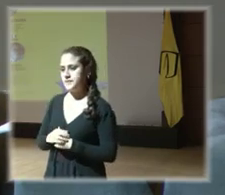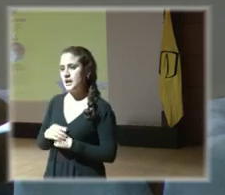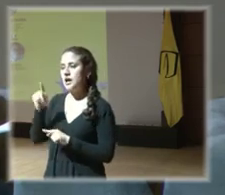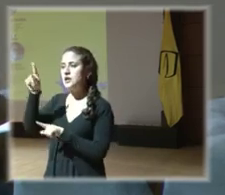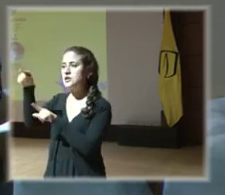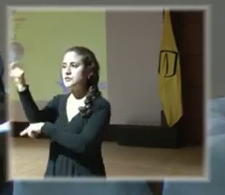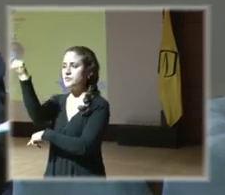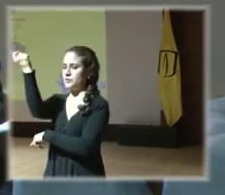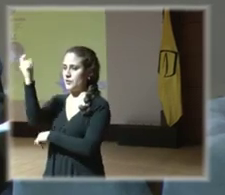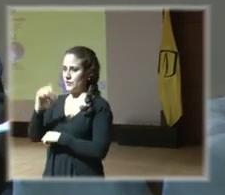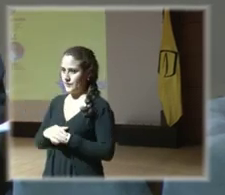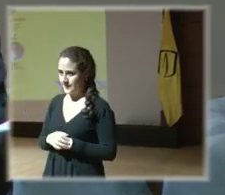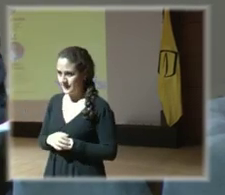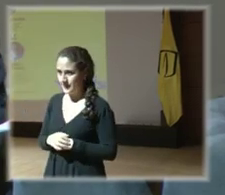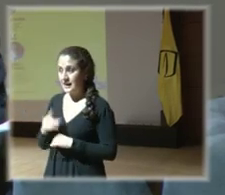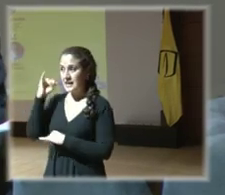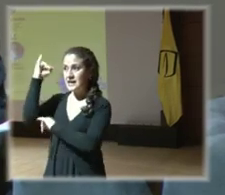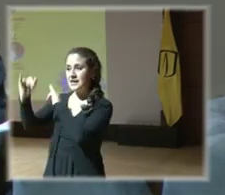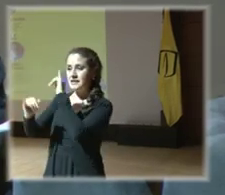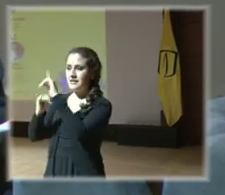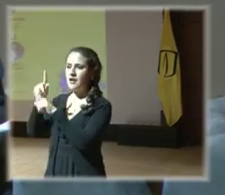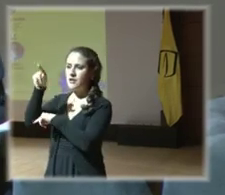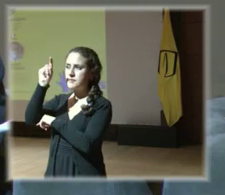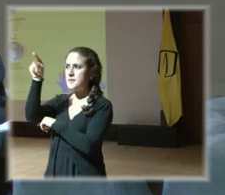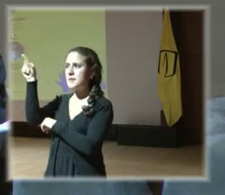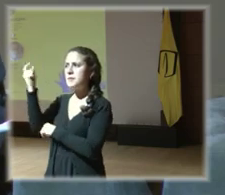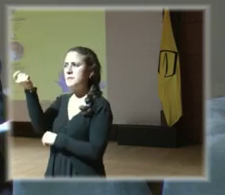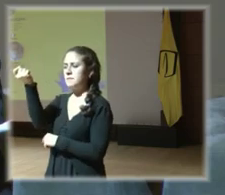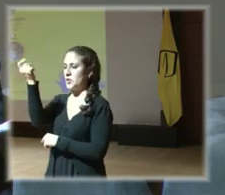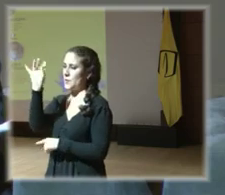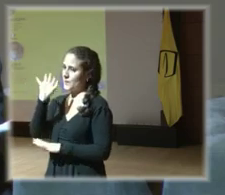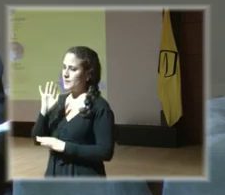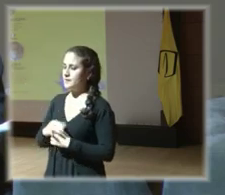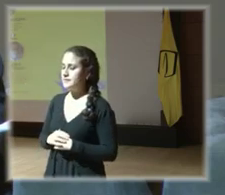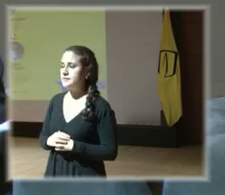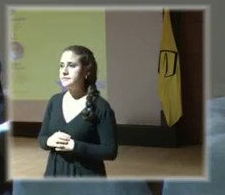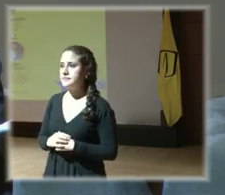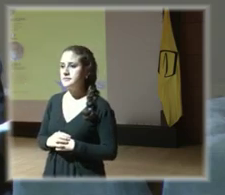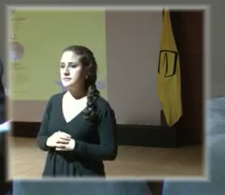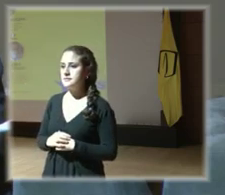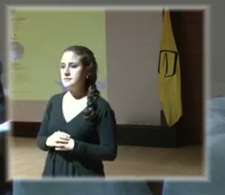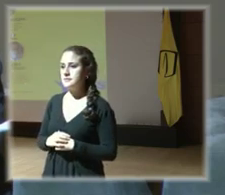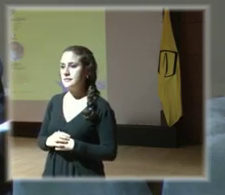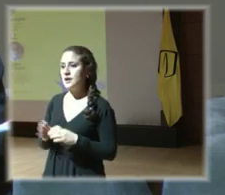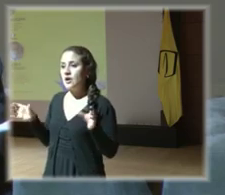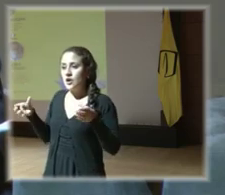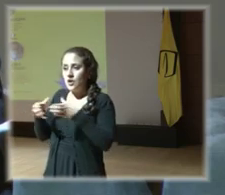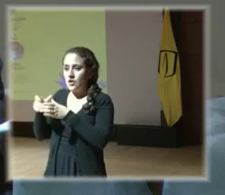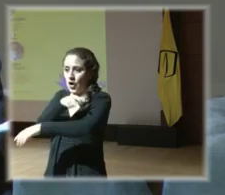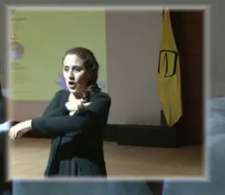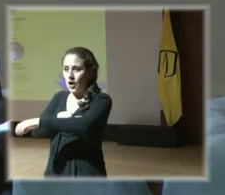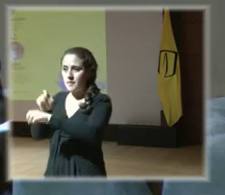pocos. En ámbitos internacionales hay muy poco. El propio Comité de Naciones Unidas